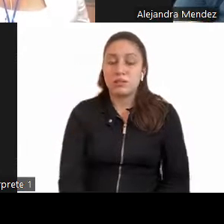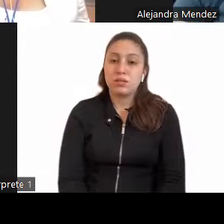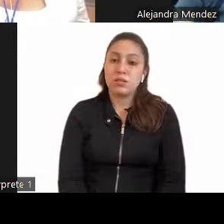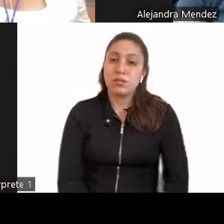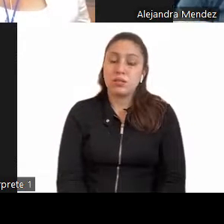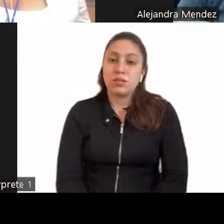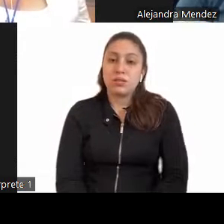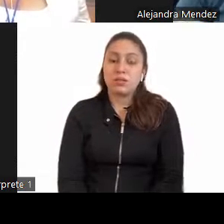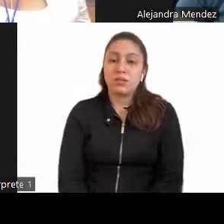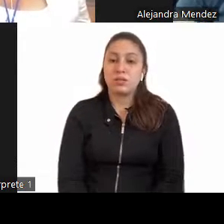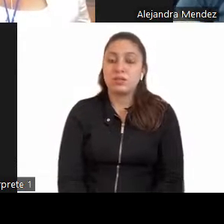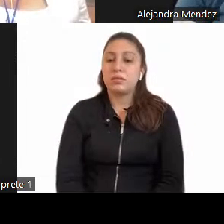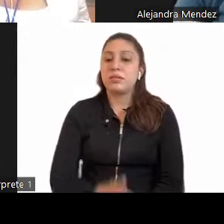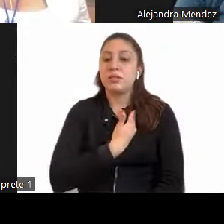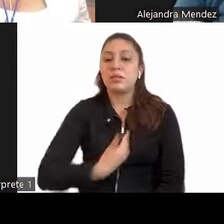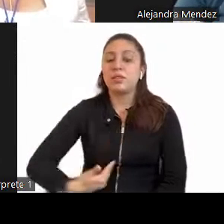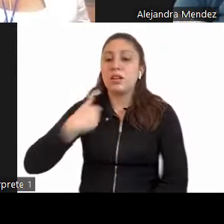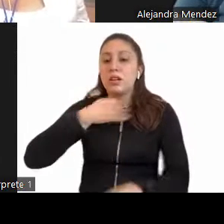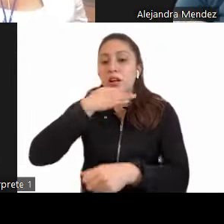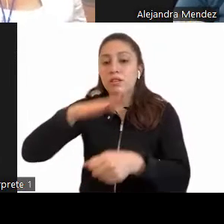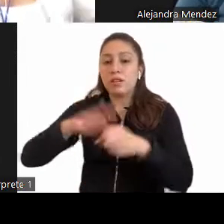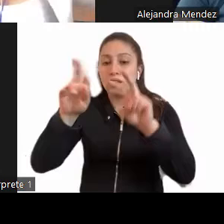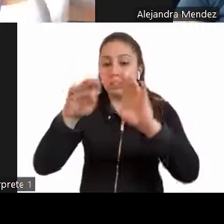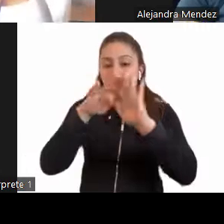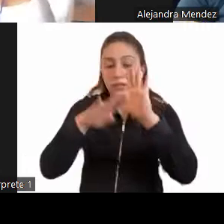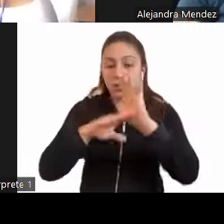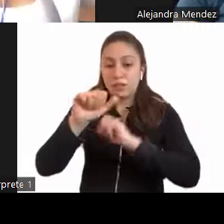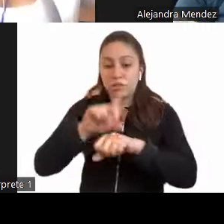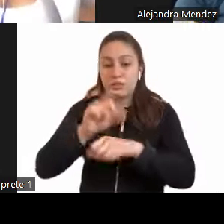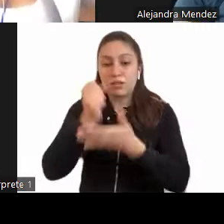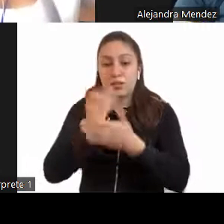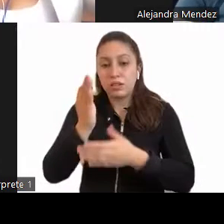Diputada presidenta, es de aprobarse el orden del día.